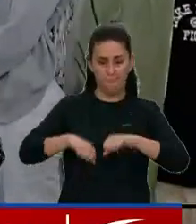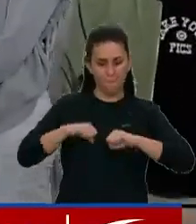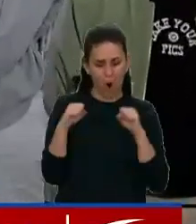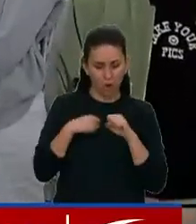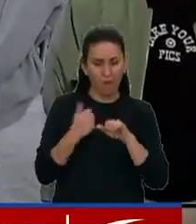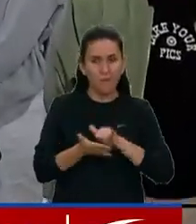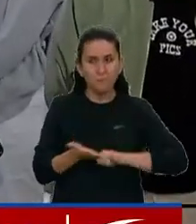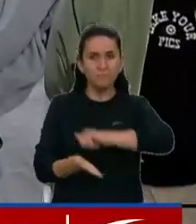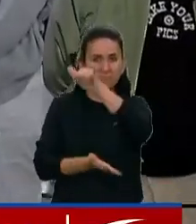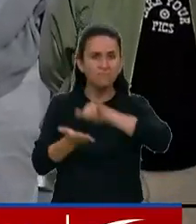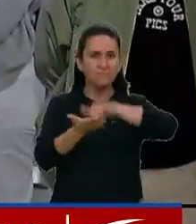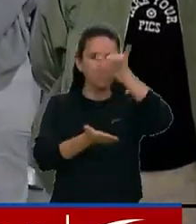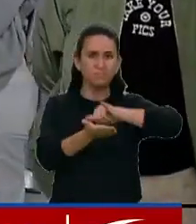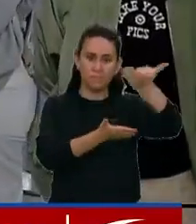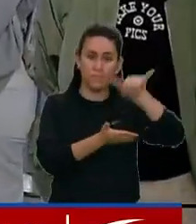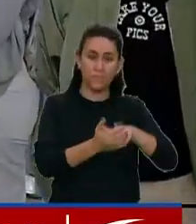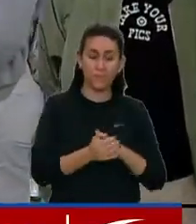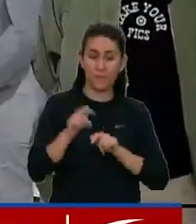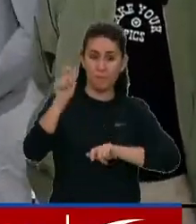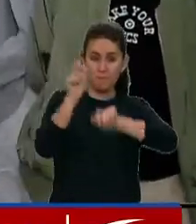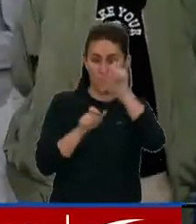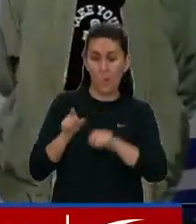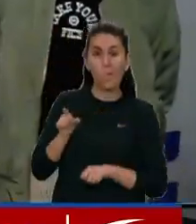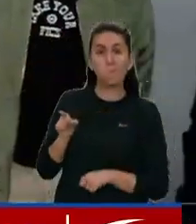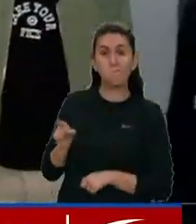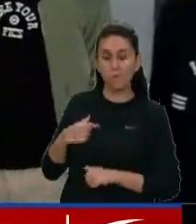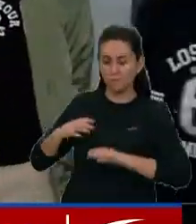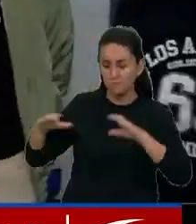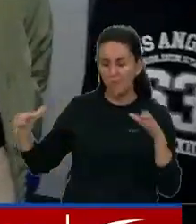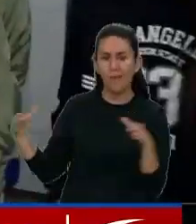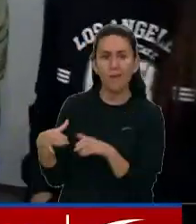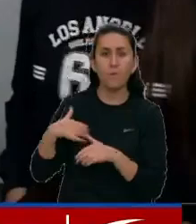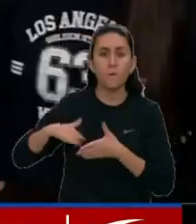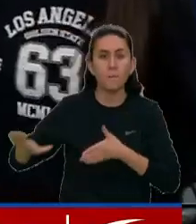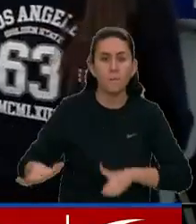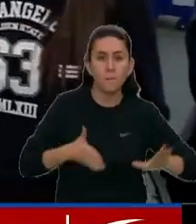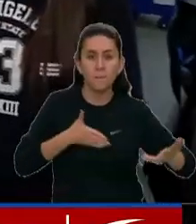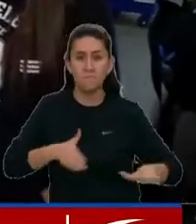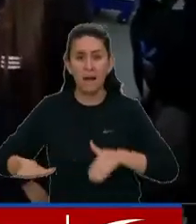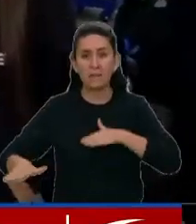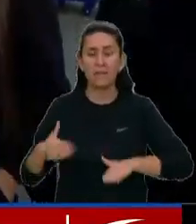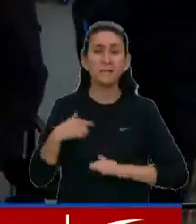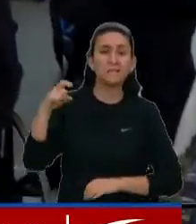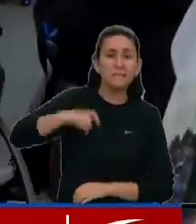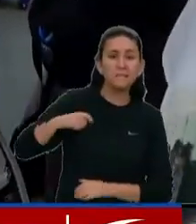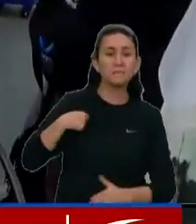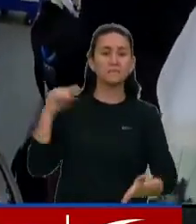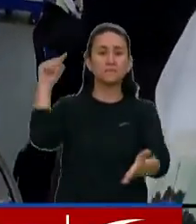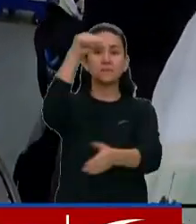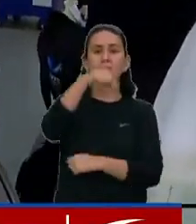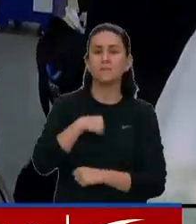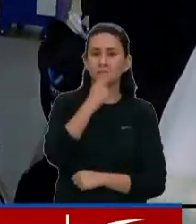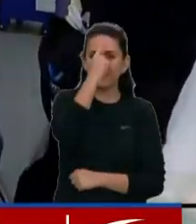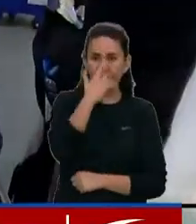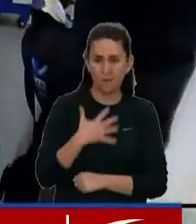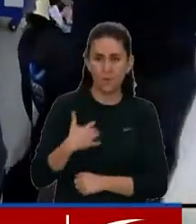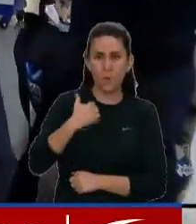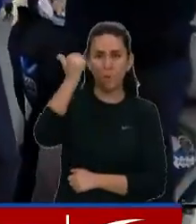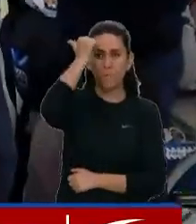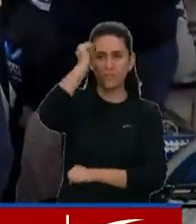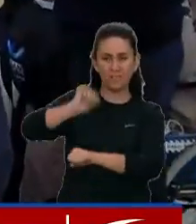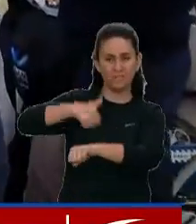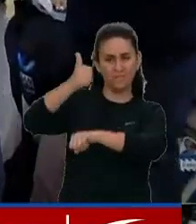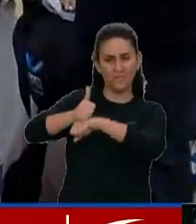entre las personas que se encuentran está un equipo de patinaje que tiene necesidad de llegar a Santa Marta. Hablamos con la profesora, ¿cuál es su